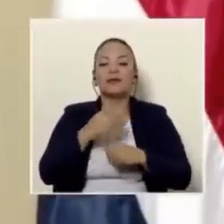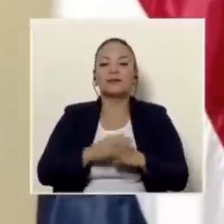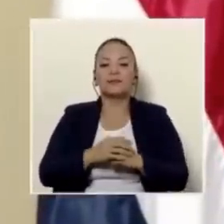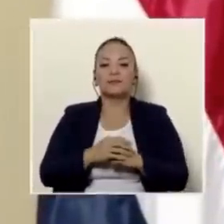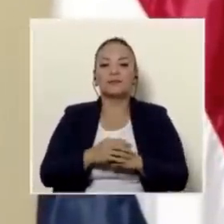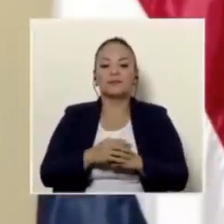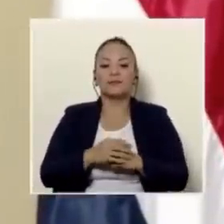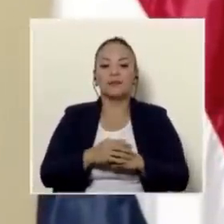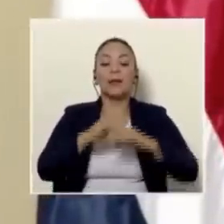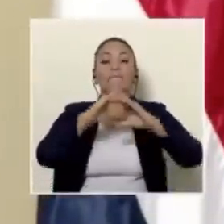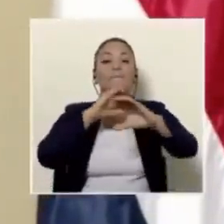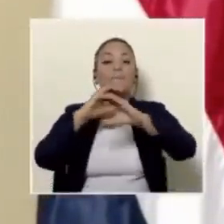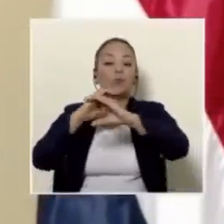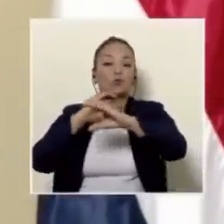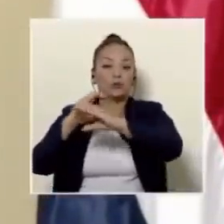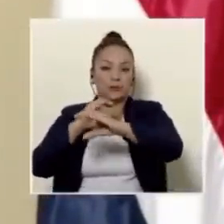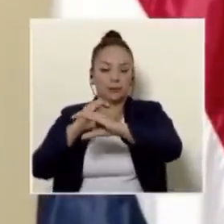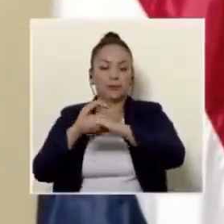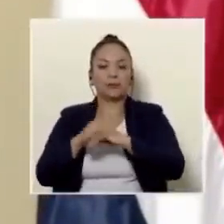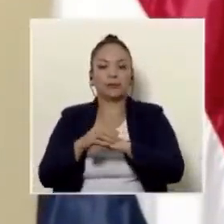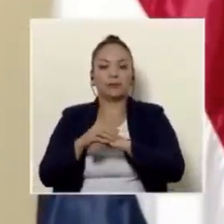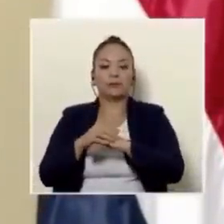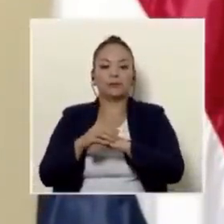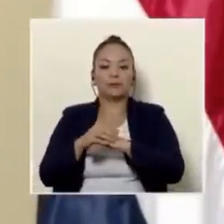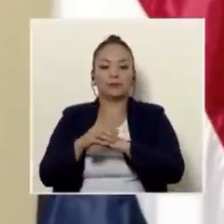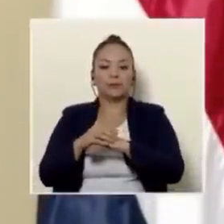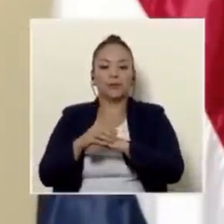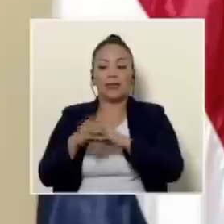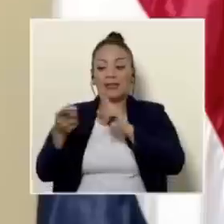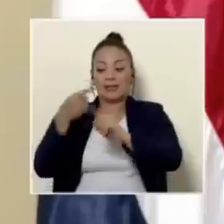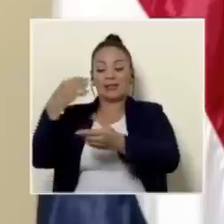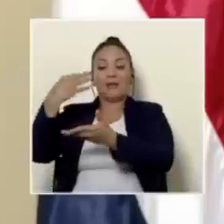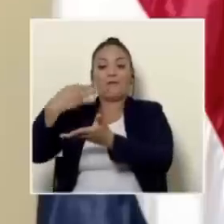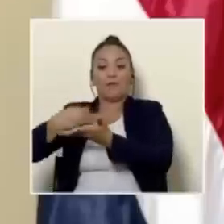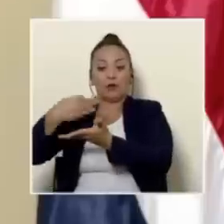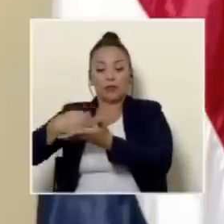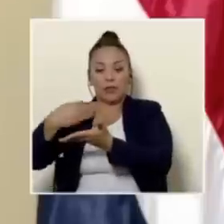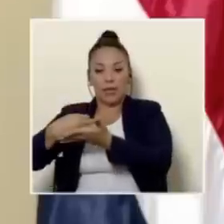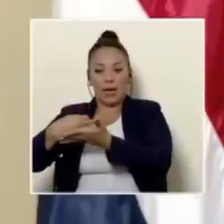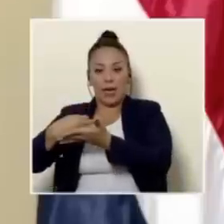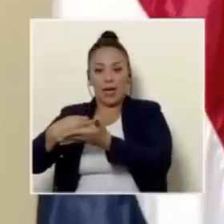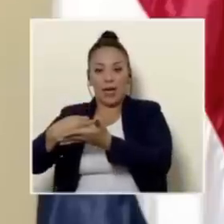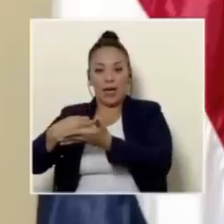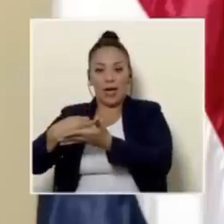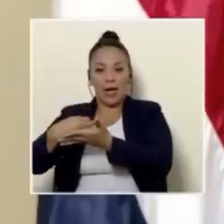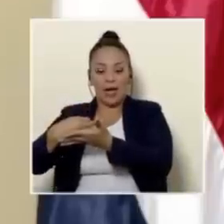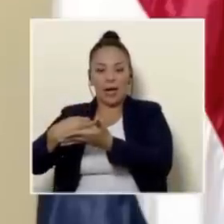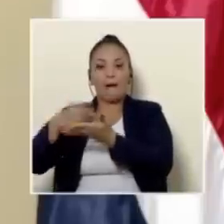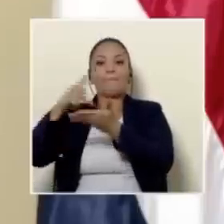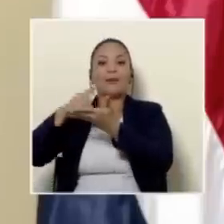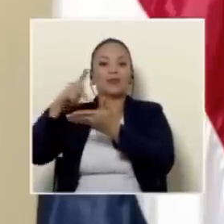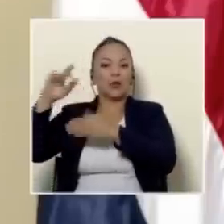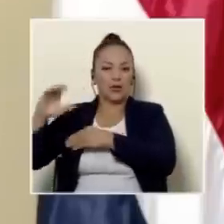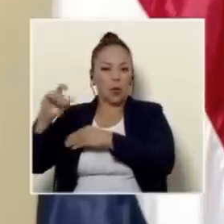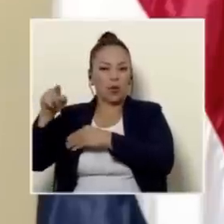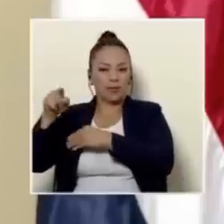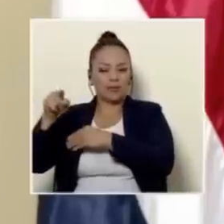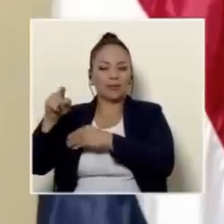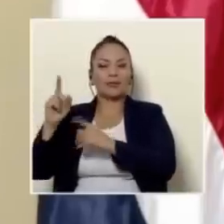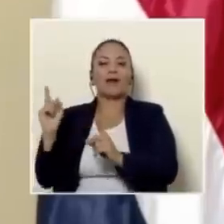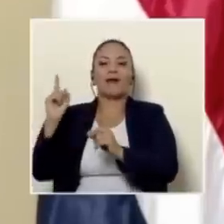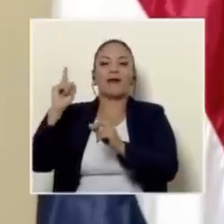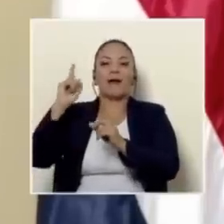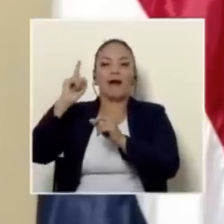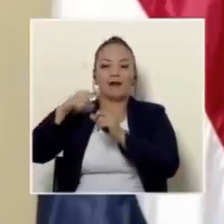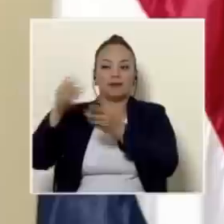las unidades de autobuses para que sean trasladados desde su ingreso en Paso Canoas hasta su egreso por la zona